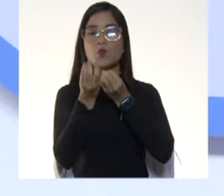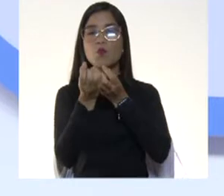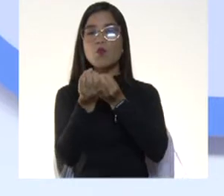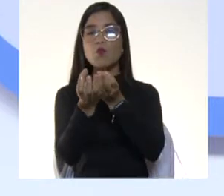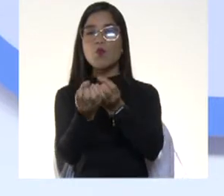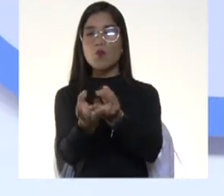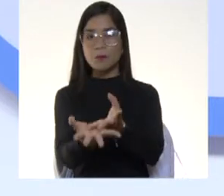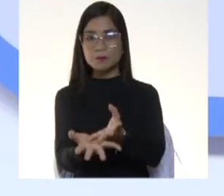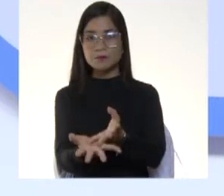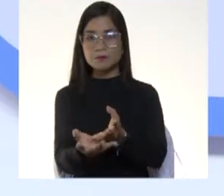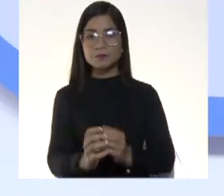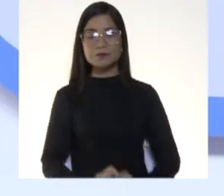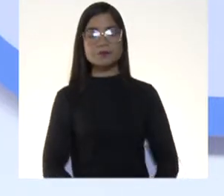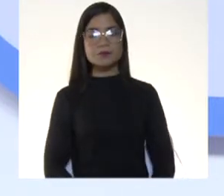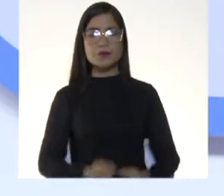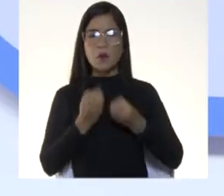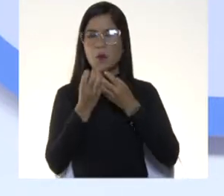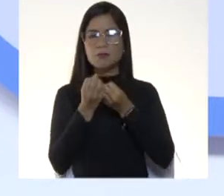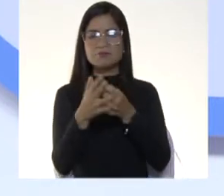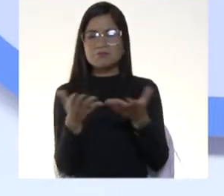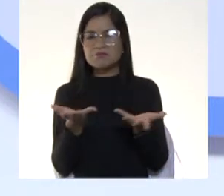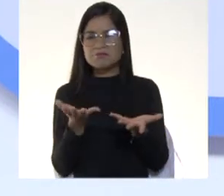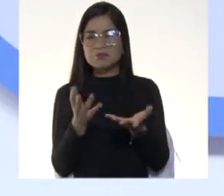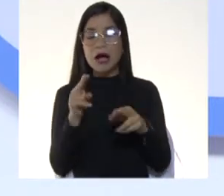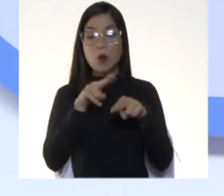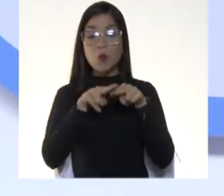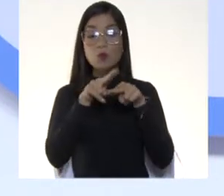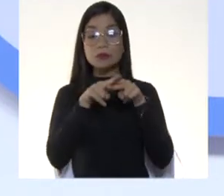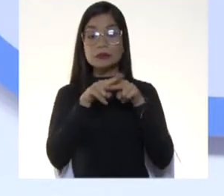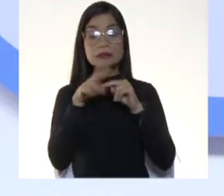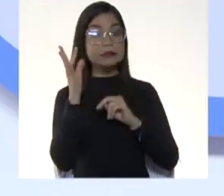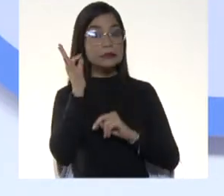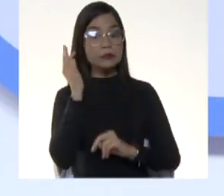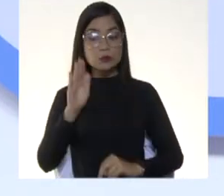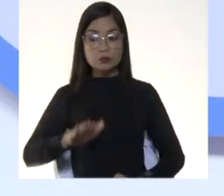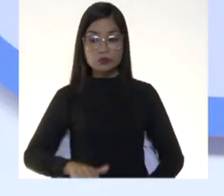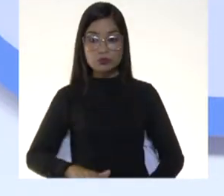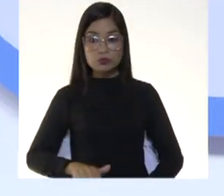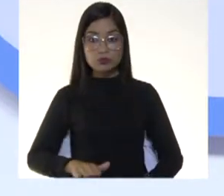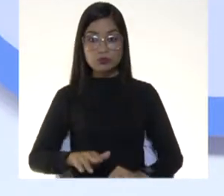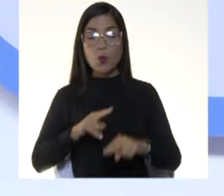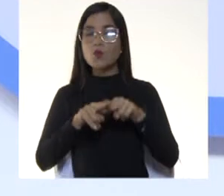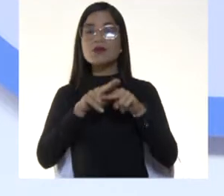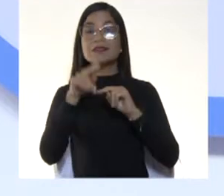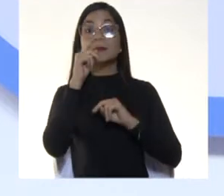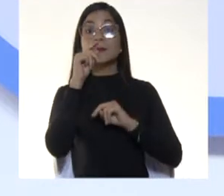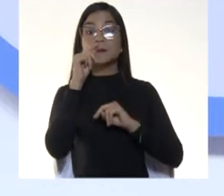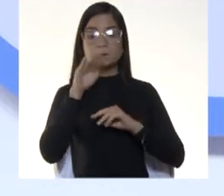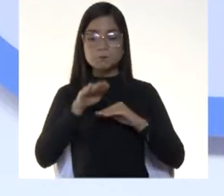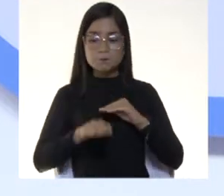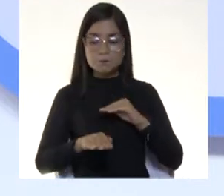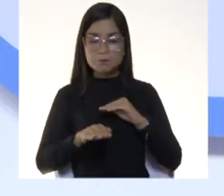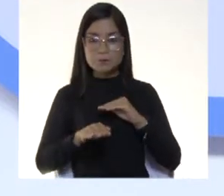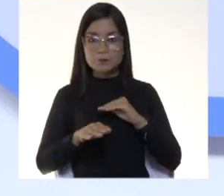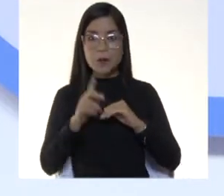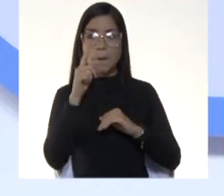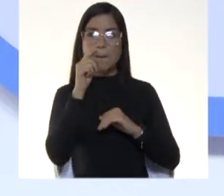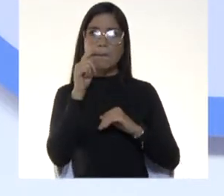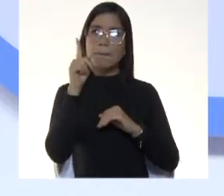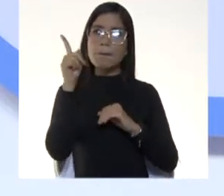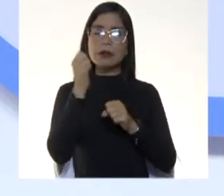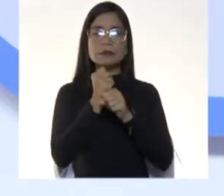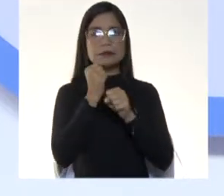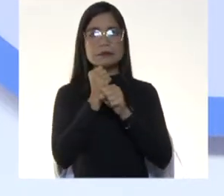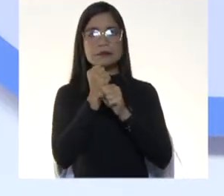el cuento trata de un niño que tenía a un papá que trabajaba en una escuela técnica. Resulta que ese niño, con ese